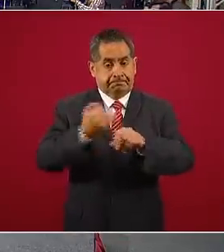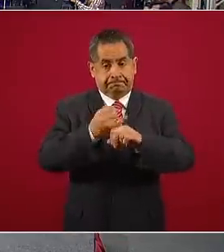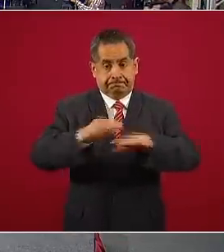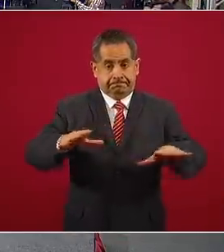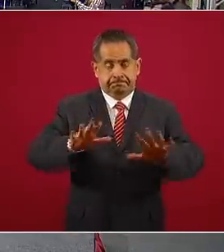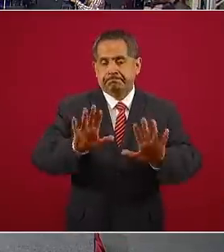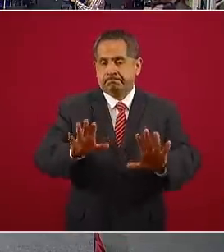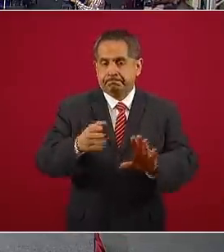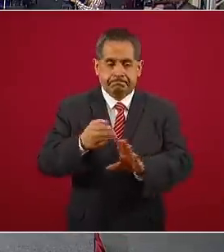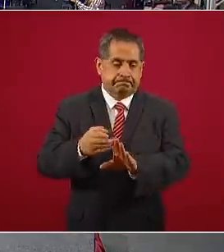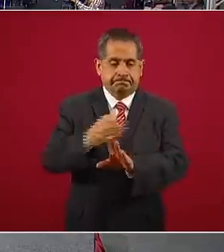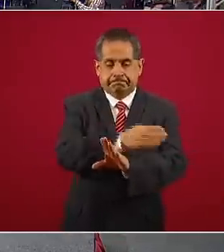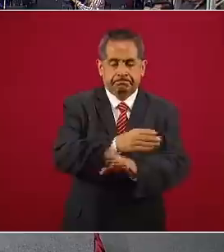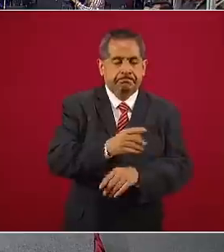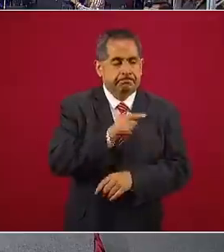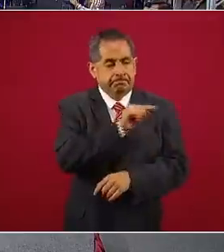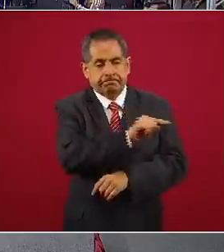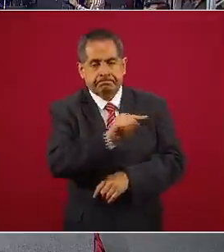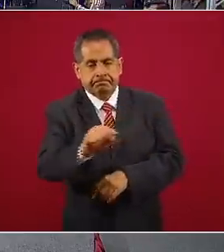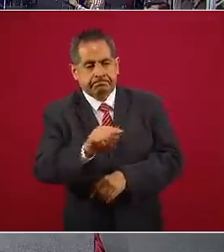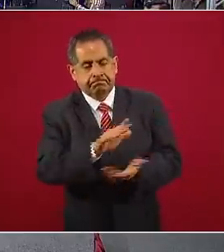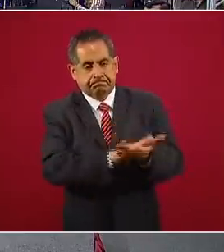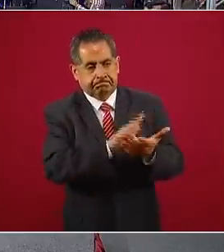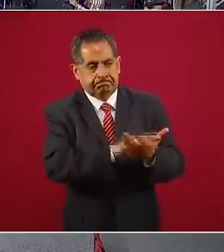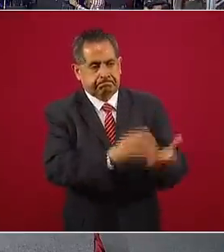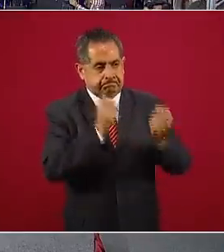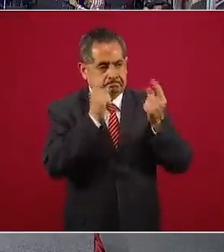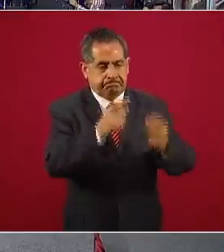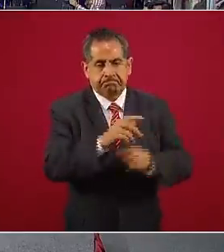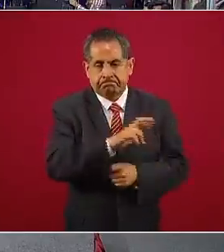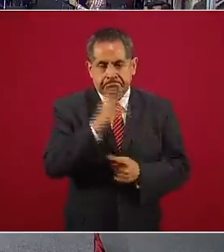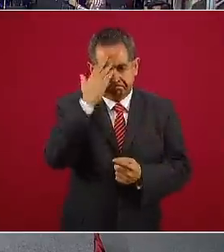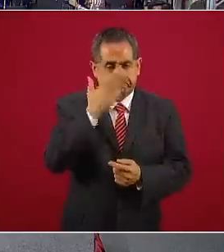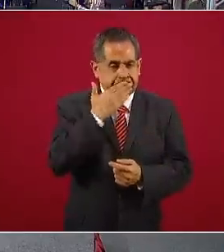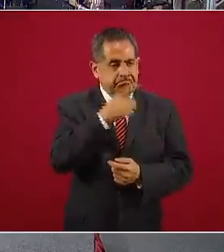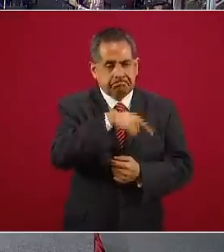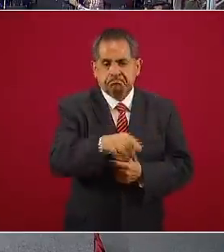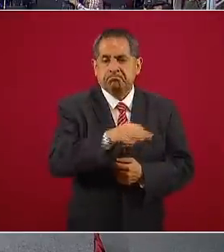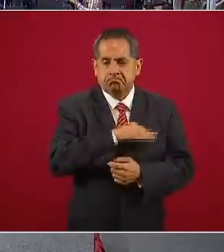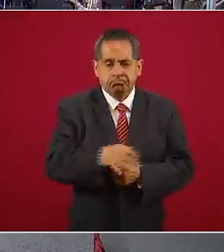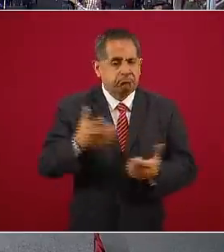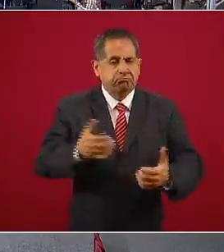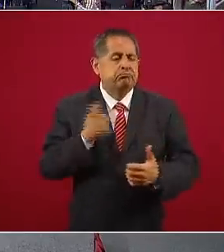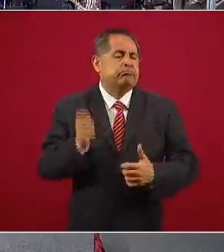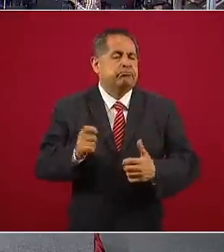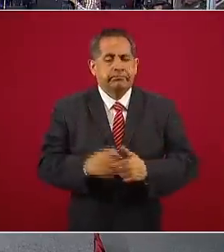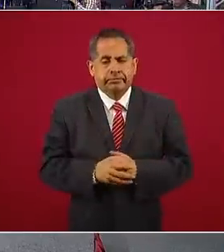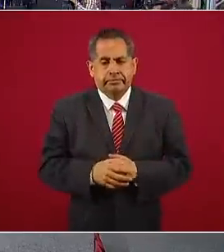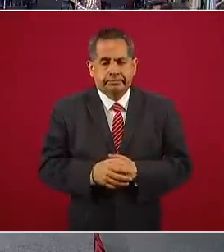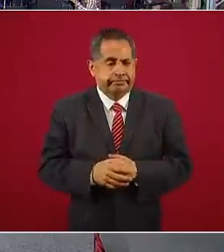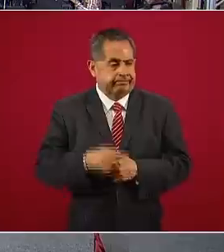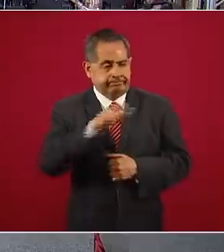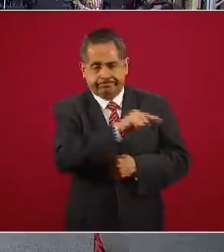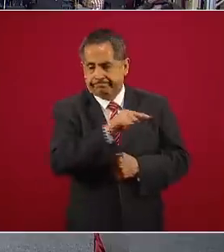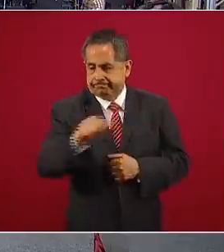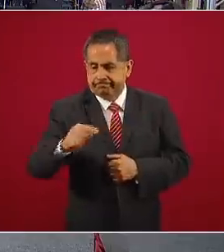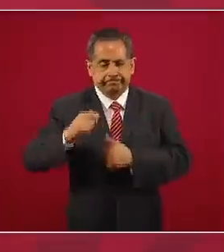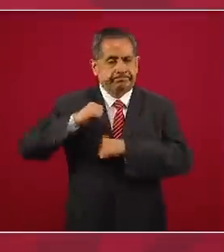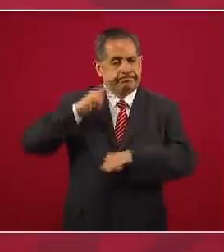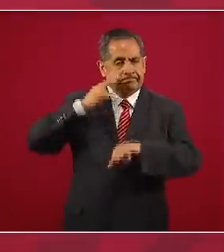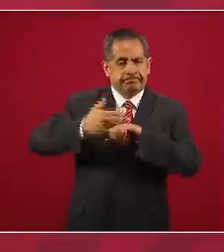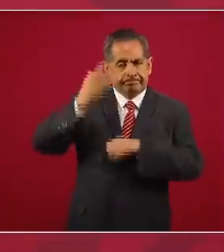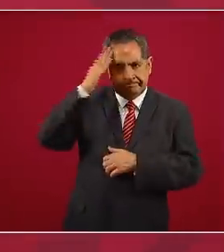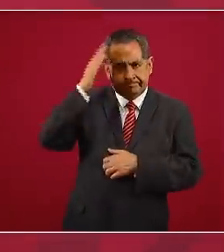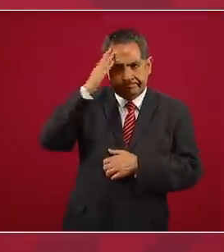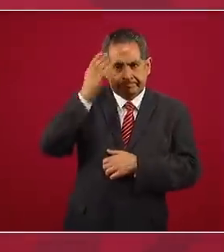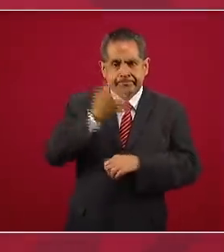reconocer a las distintas autoridades que hicieron posible todo esto sin la coordinación encabezada por la